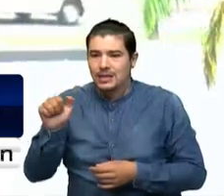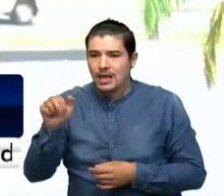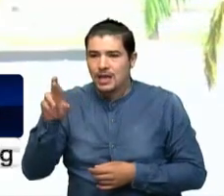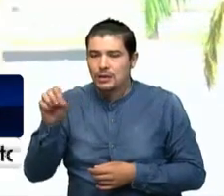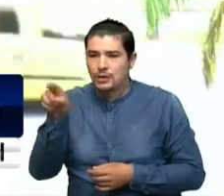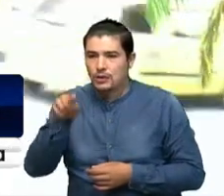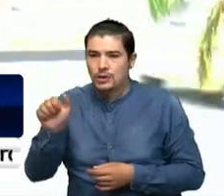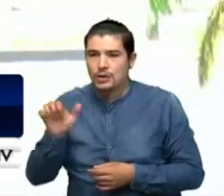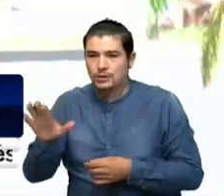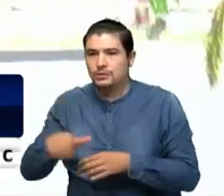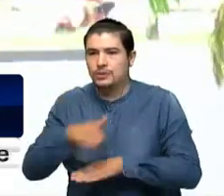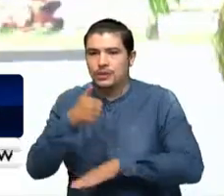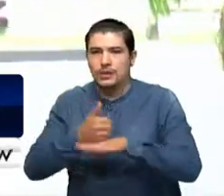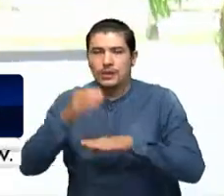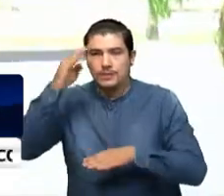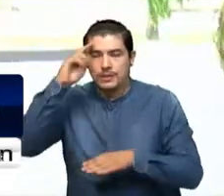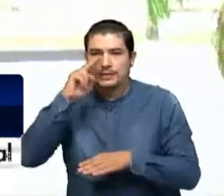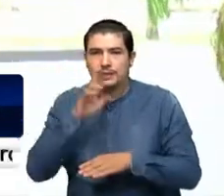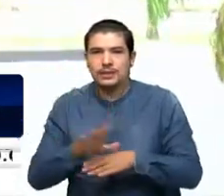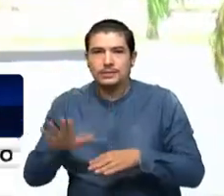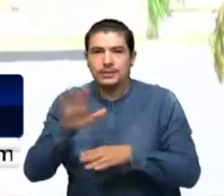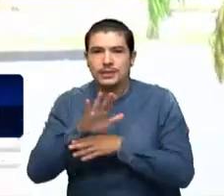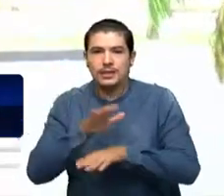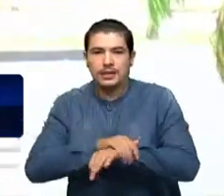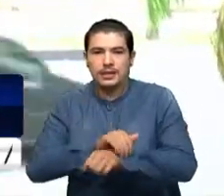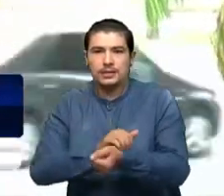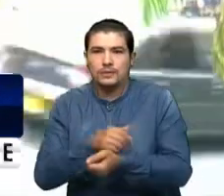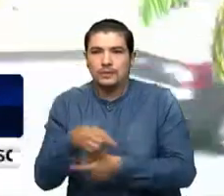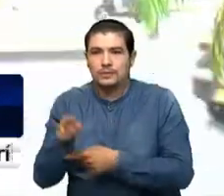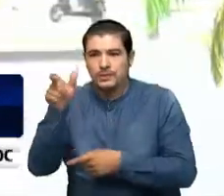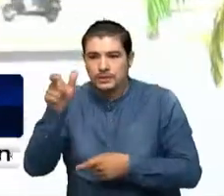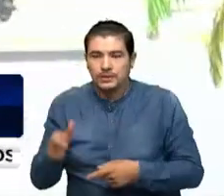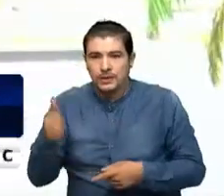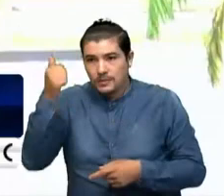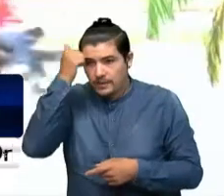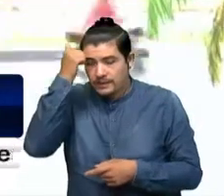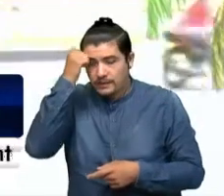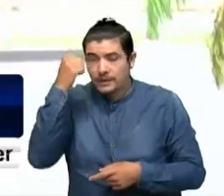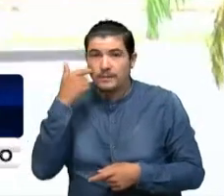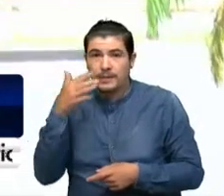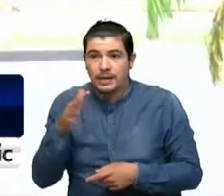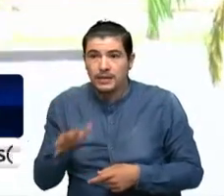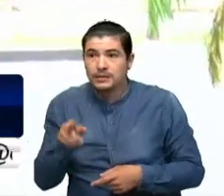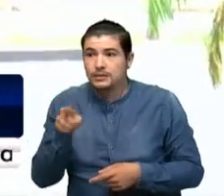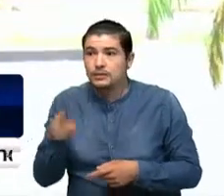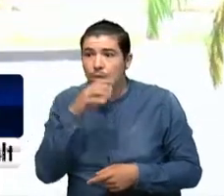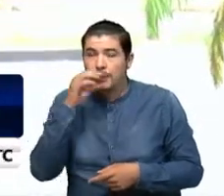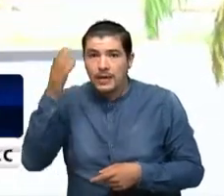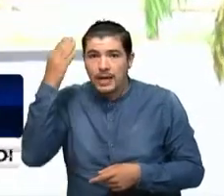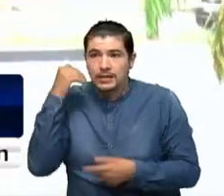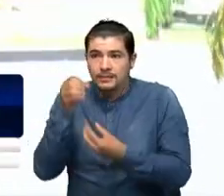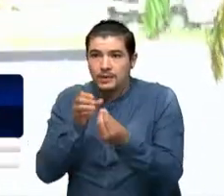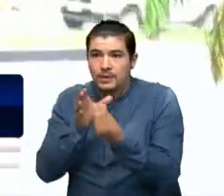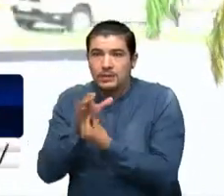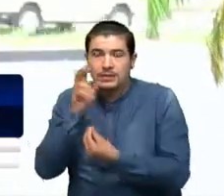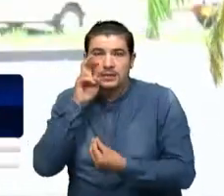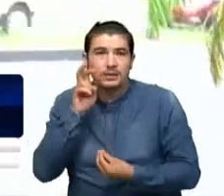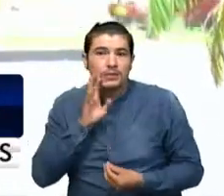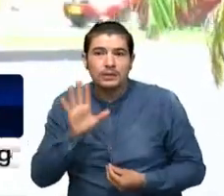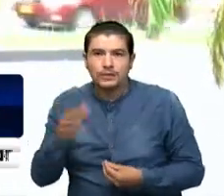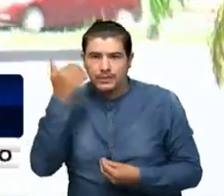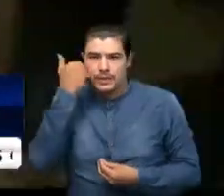policía lograron la captura de este docente que al parecer vendría abusando sexualmente de esta menor